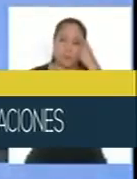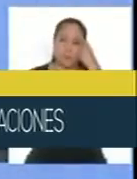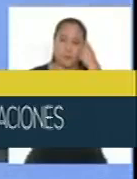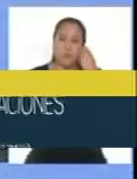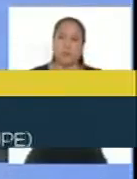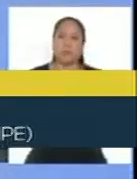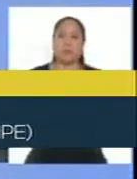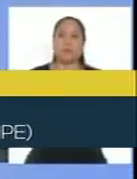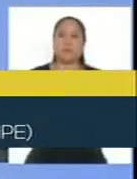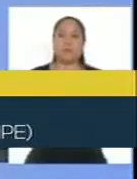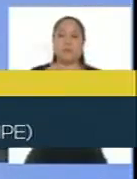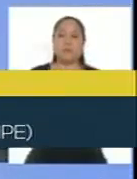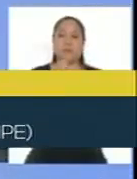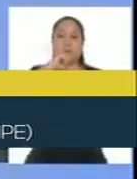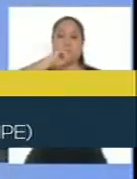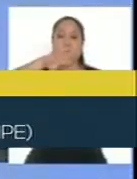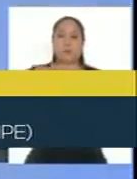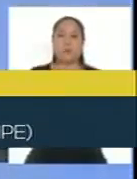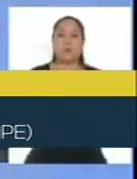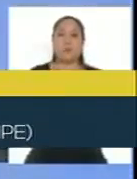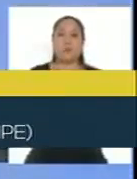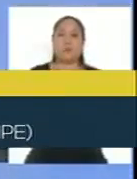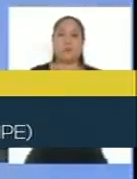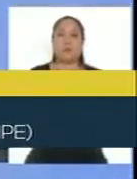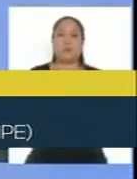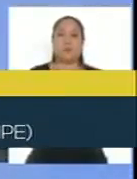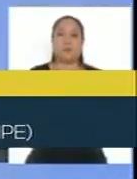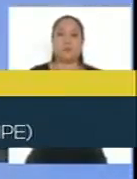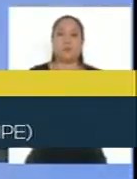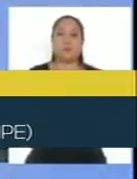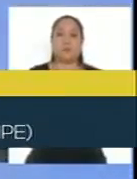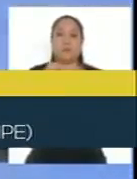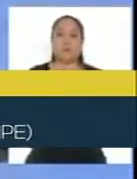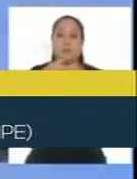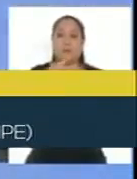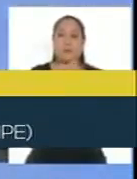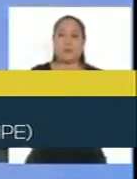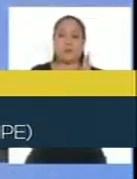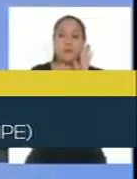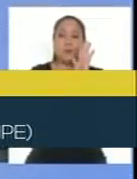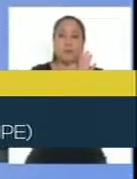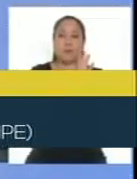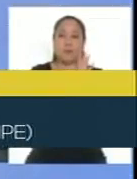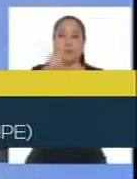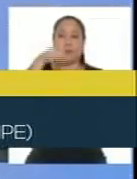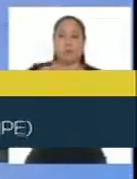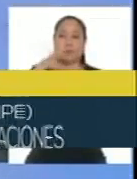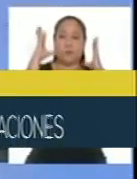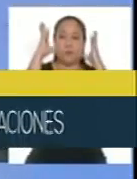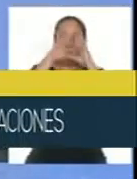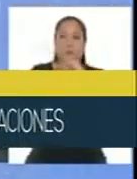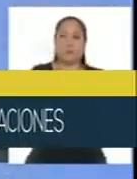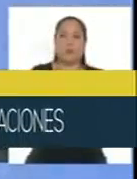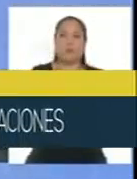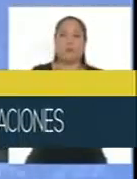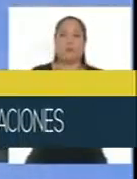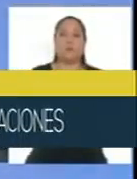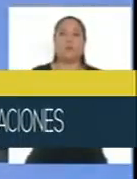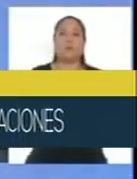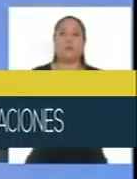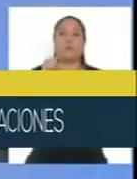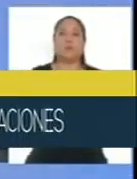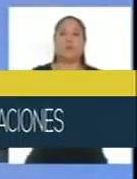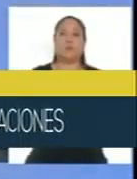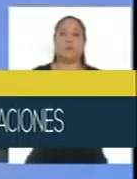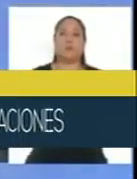debemos precisar que los resultados que presentaremos esta noche son